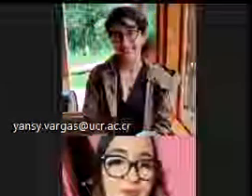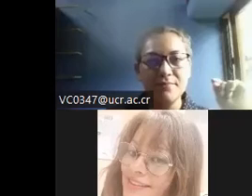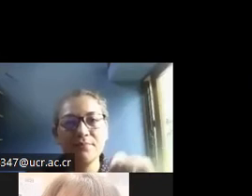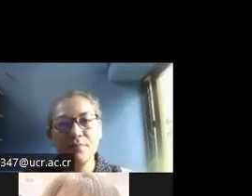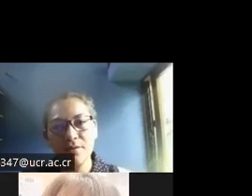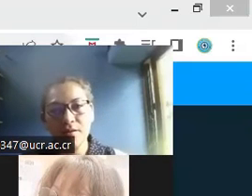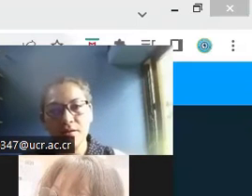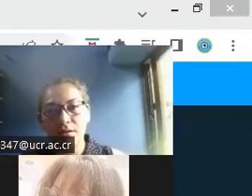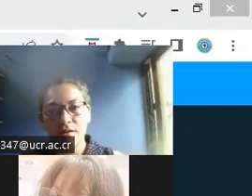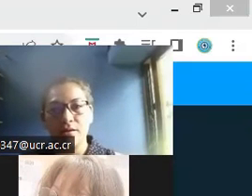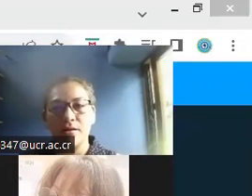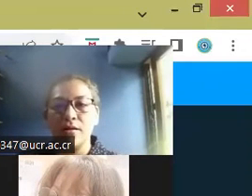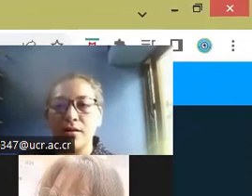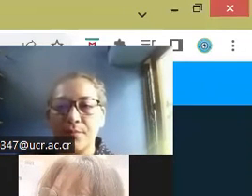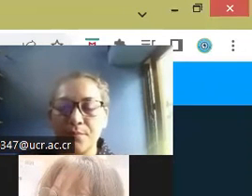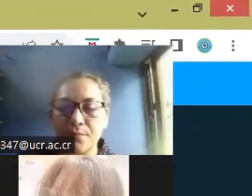Ahora sí.